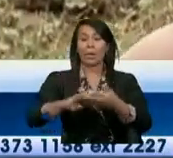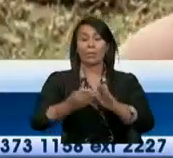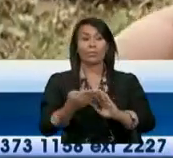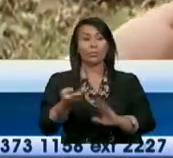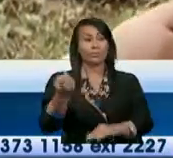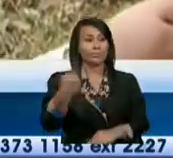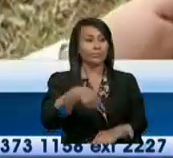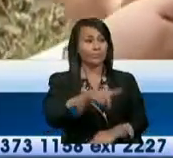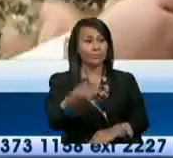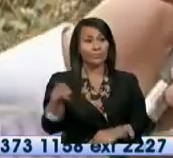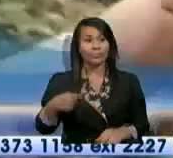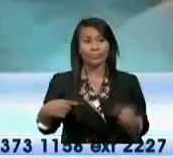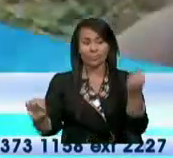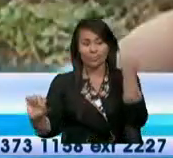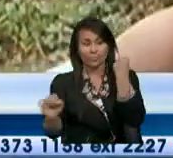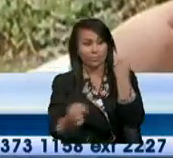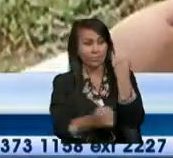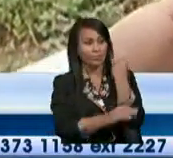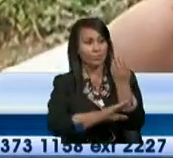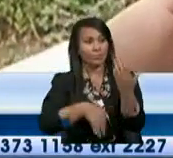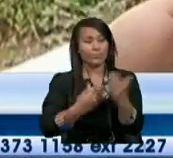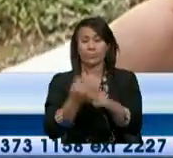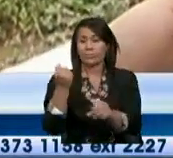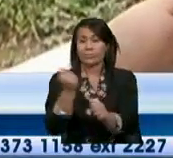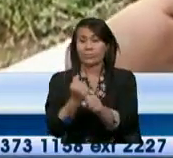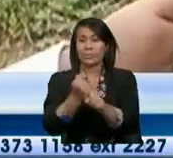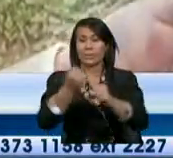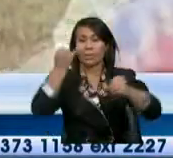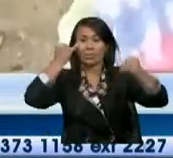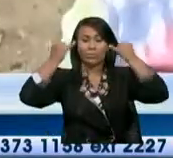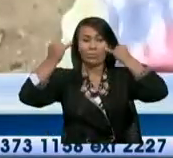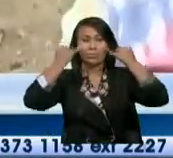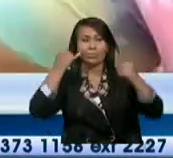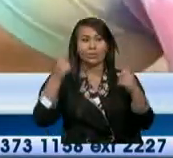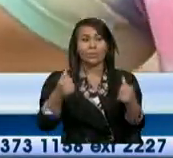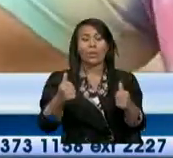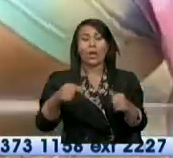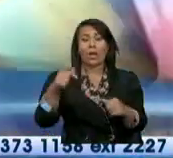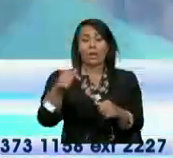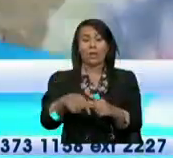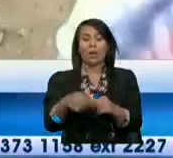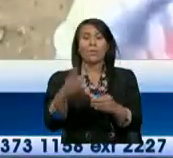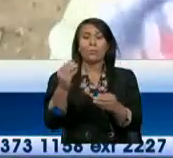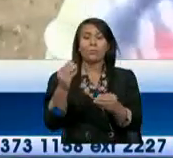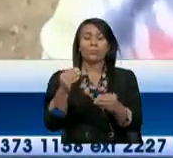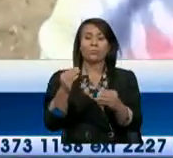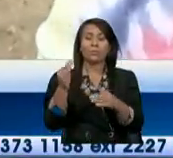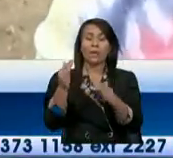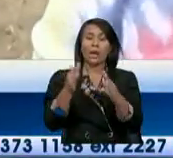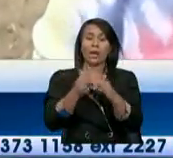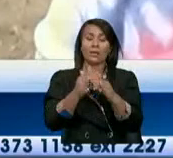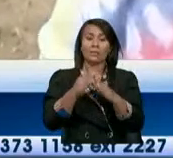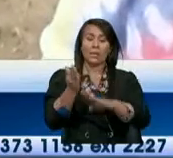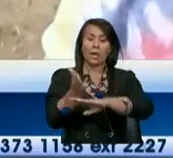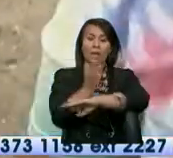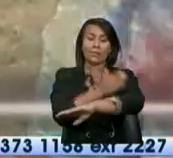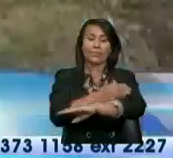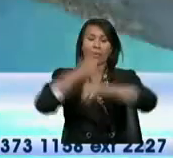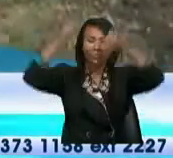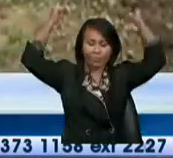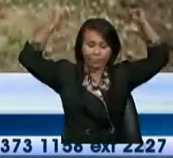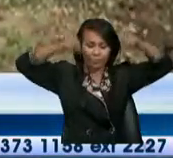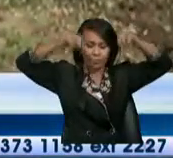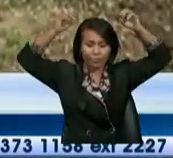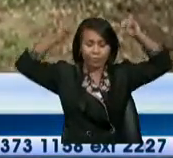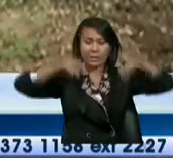esté sintonizada en lo que se debe hacer. Mira, aquí hay muchas casas que el año pasado se fueron en el aguacero que